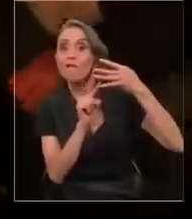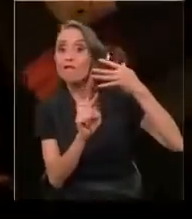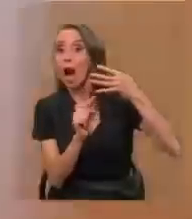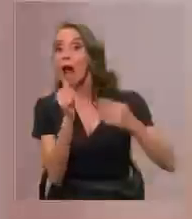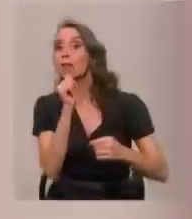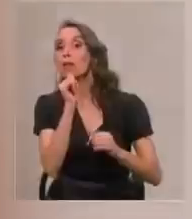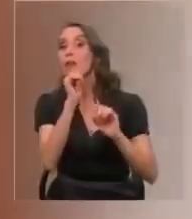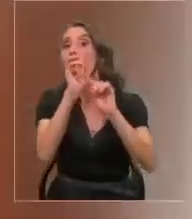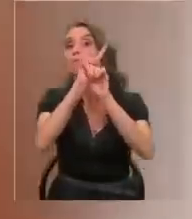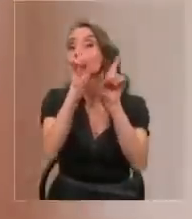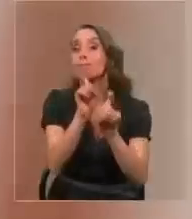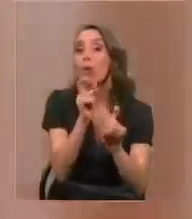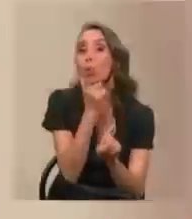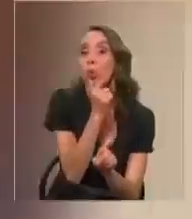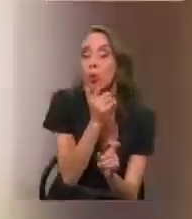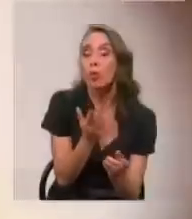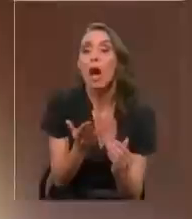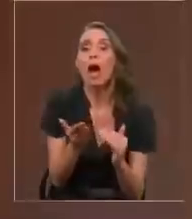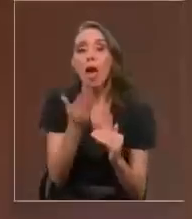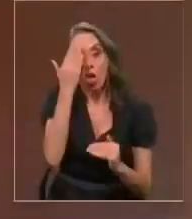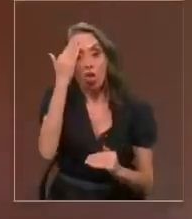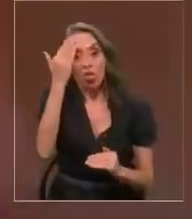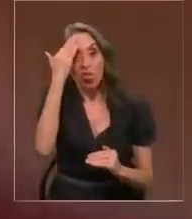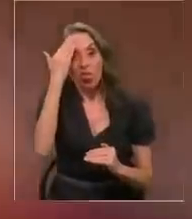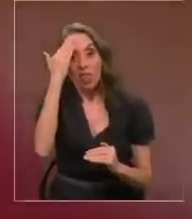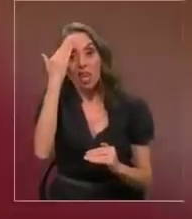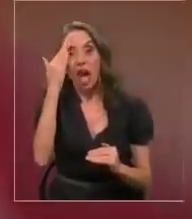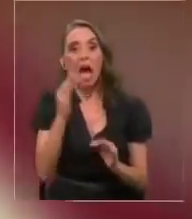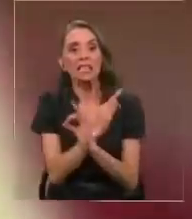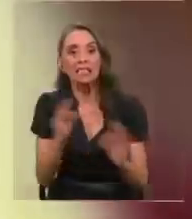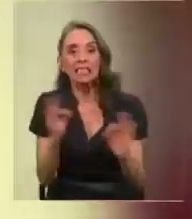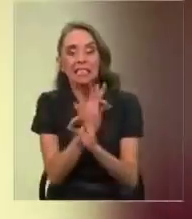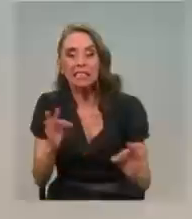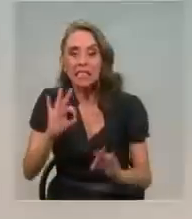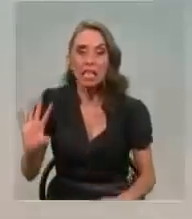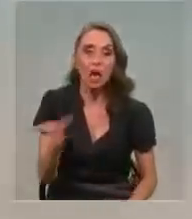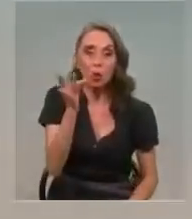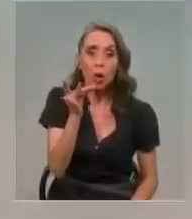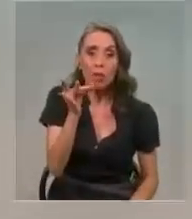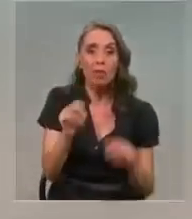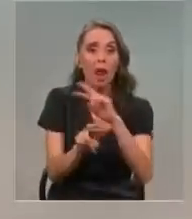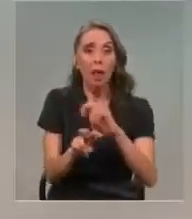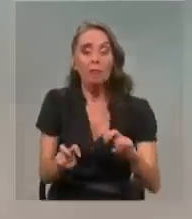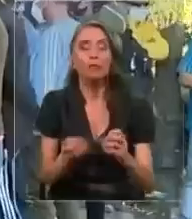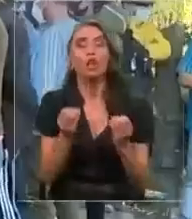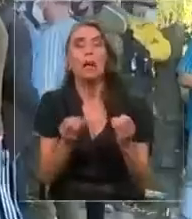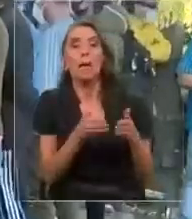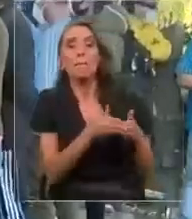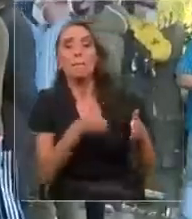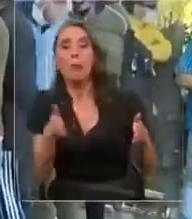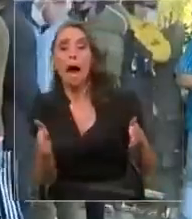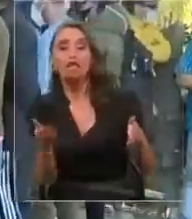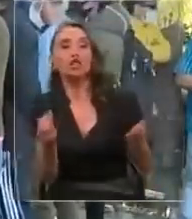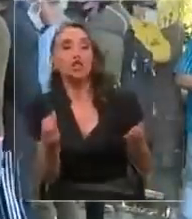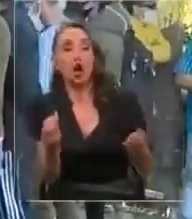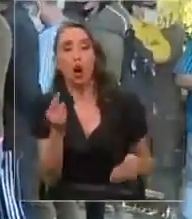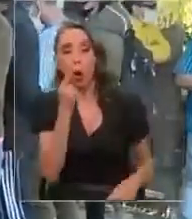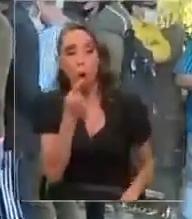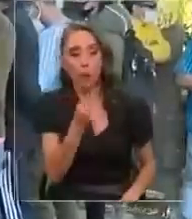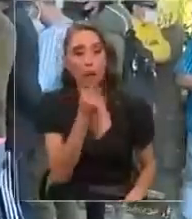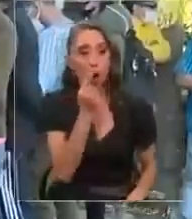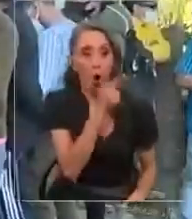por responder. ¿Qué pasó durante los días en que no había resultados positivos en la investigación? ¿Cabe la posibilidad que él